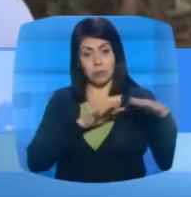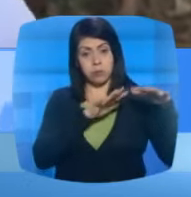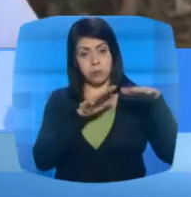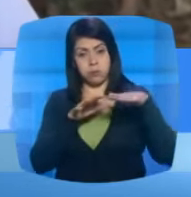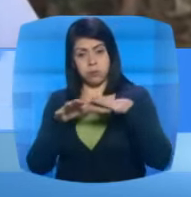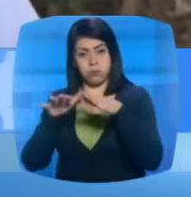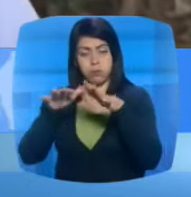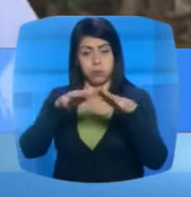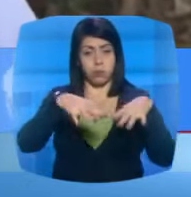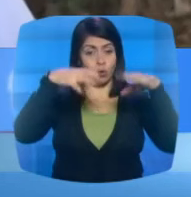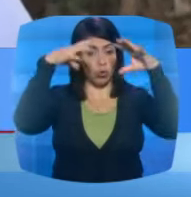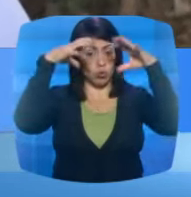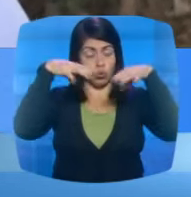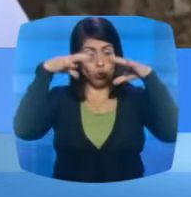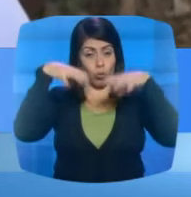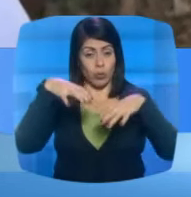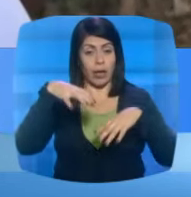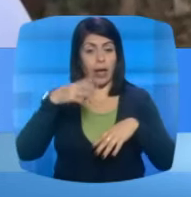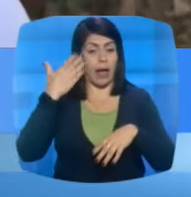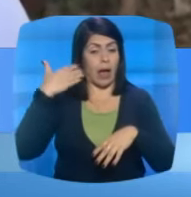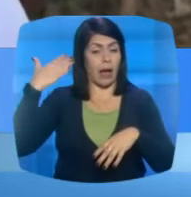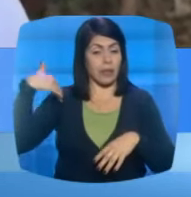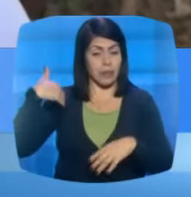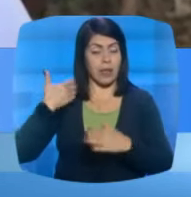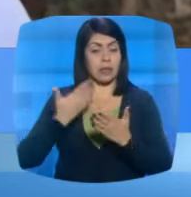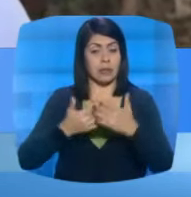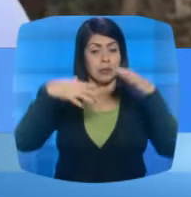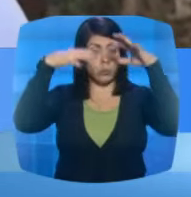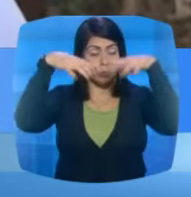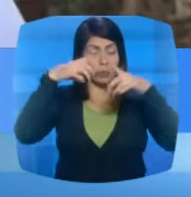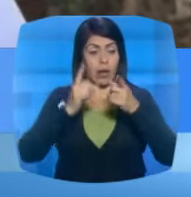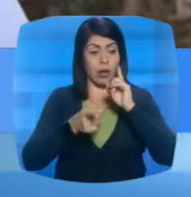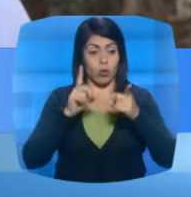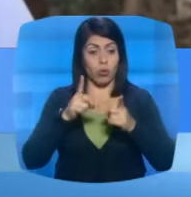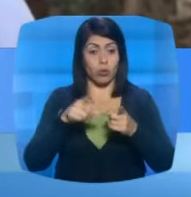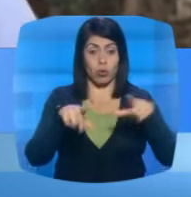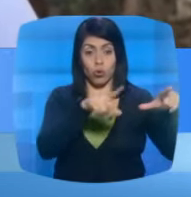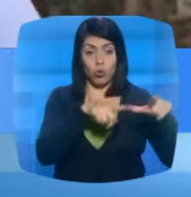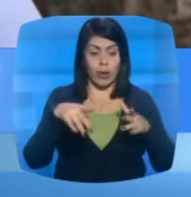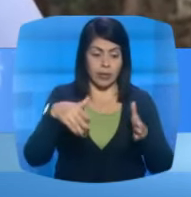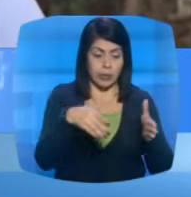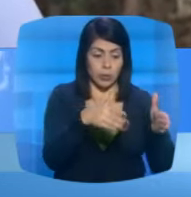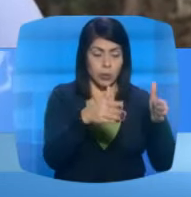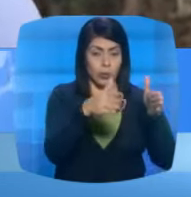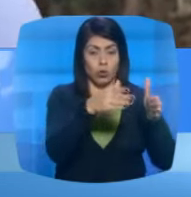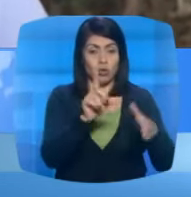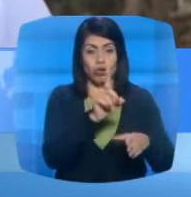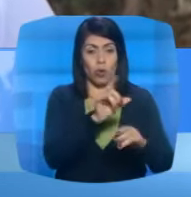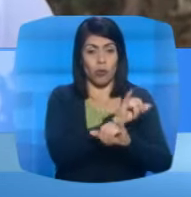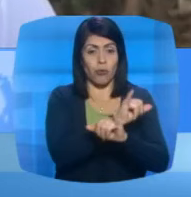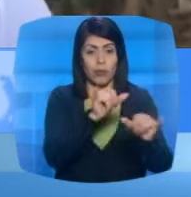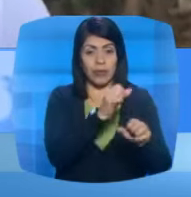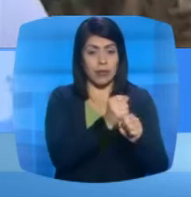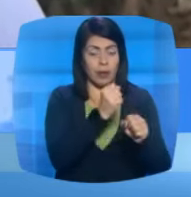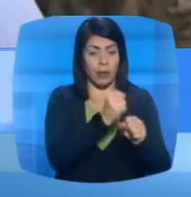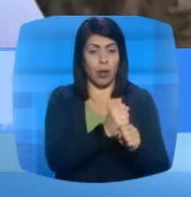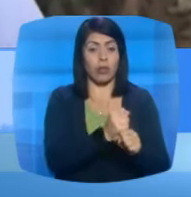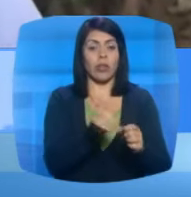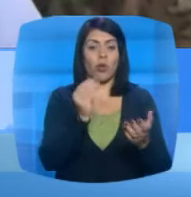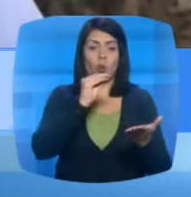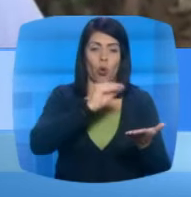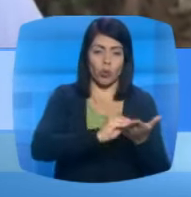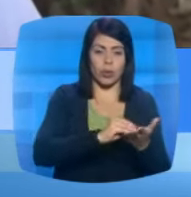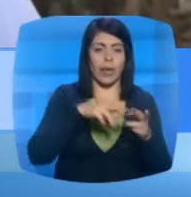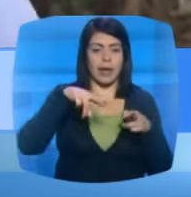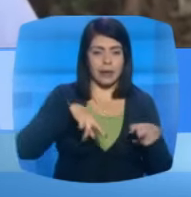Y las lluvias vienen presentándose días atrás y quedaron unos tramos sin terminar de la canalización, y eso, por eso es que se sale el río